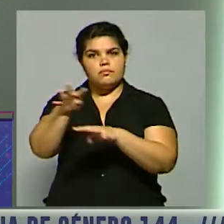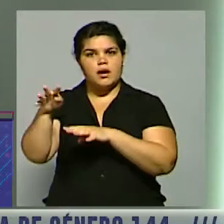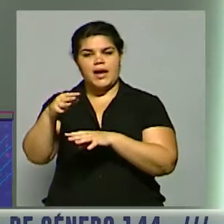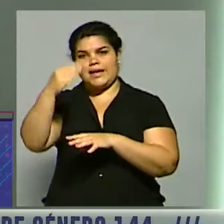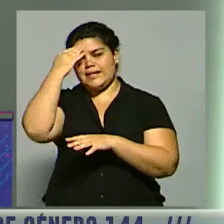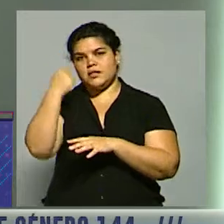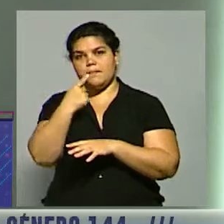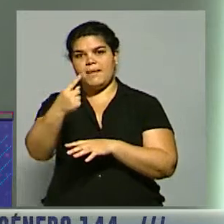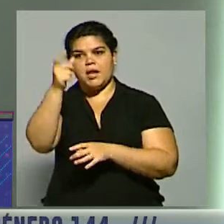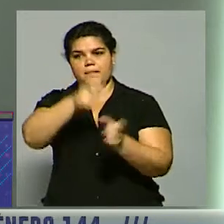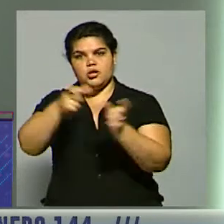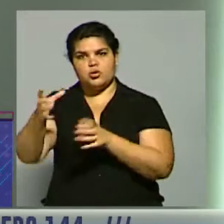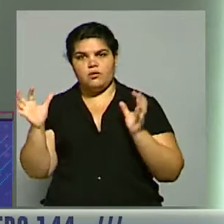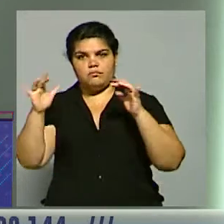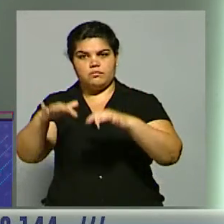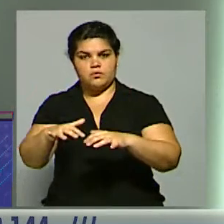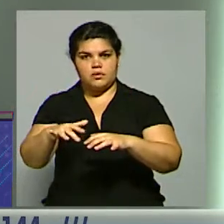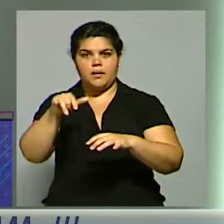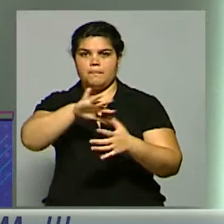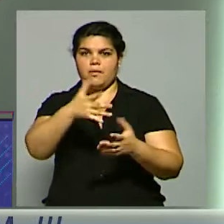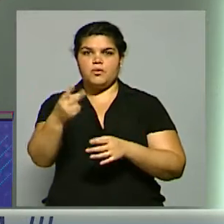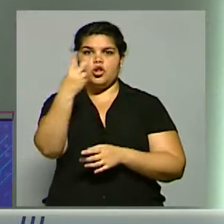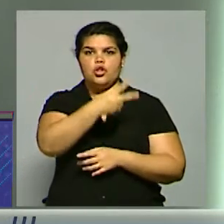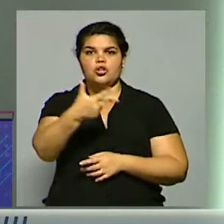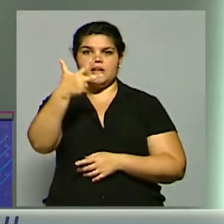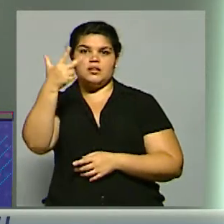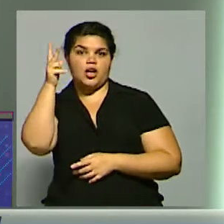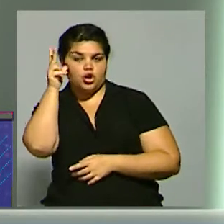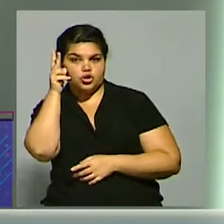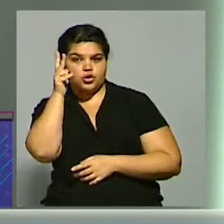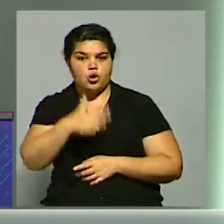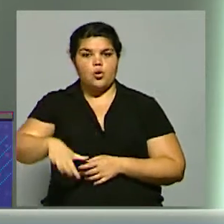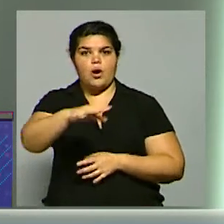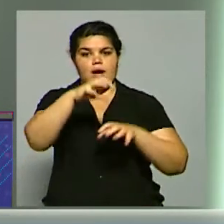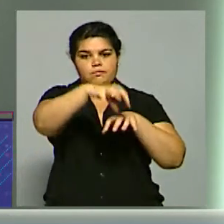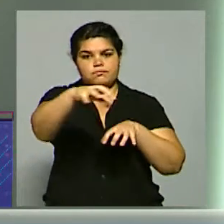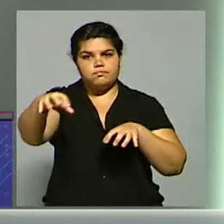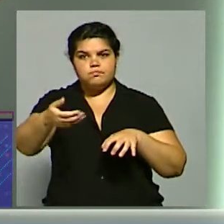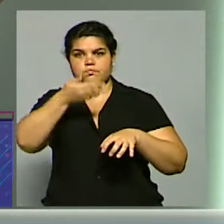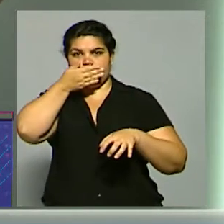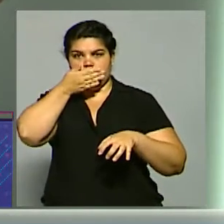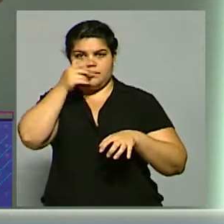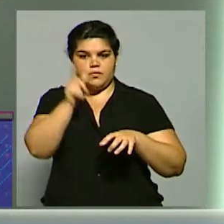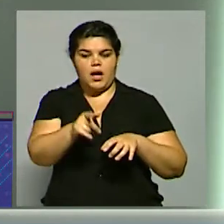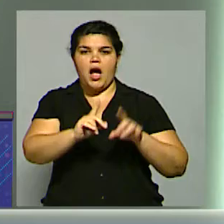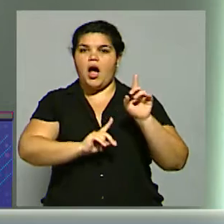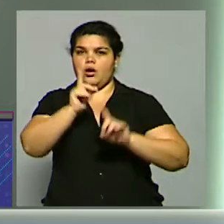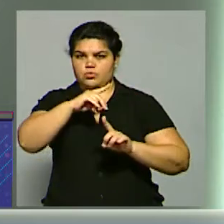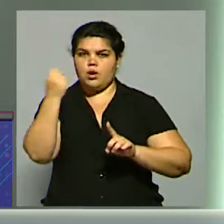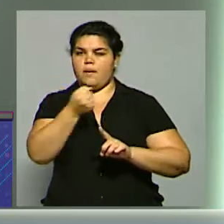provincias se supone que hubo al menos 238 centros de detención clandestina, en algunos casos los más